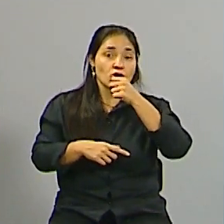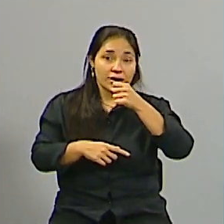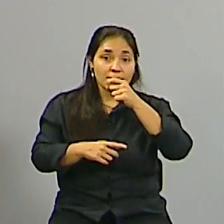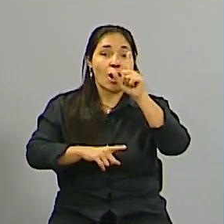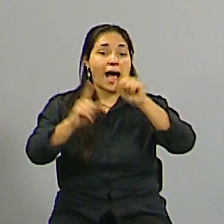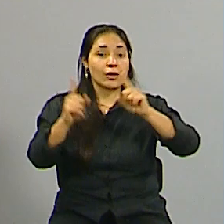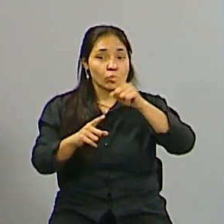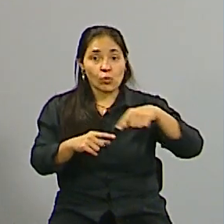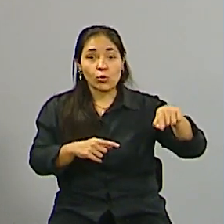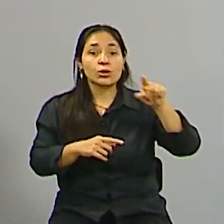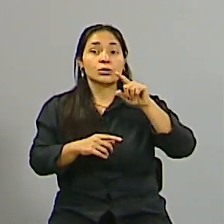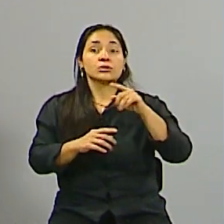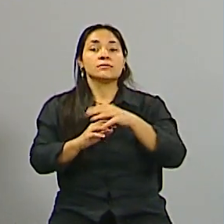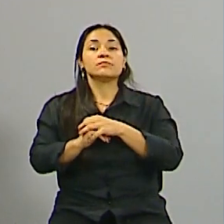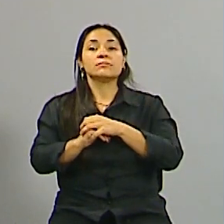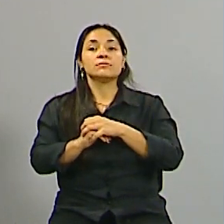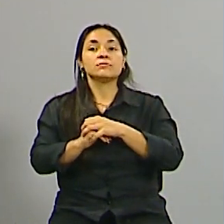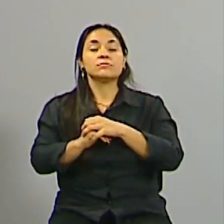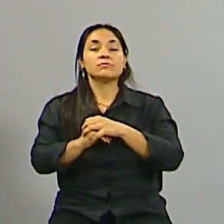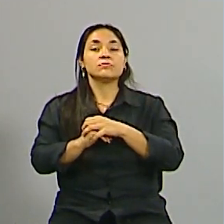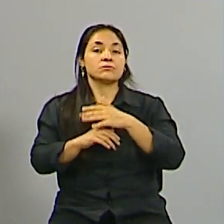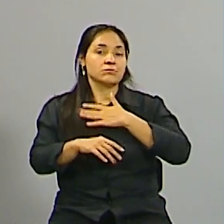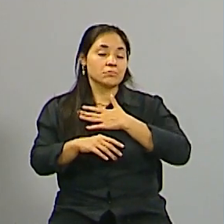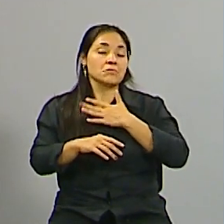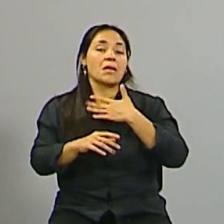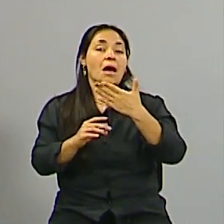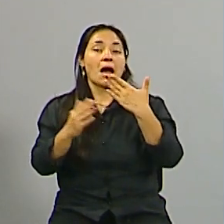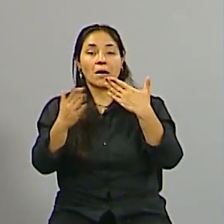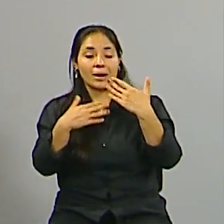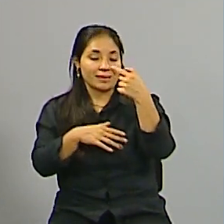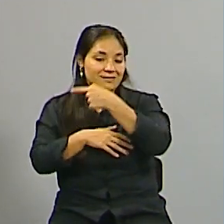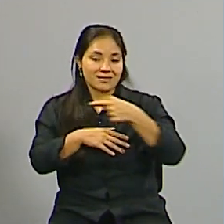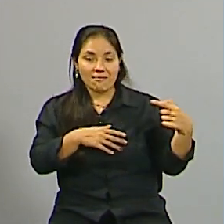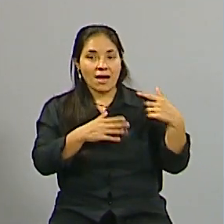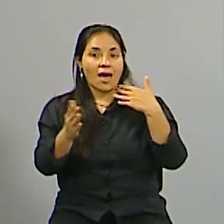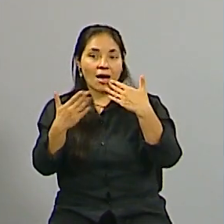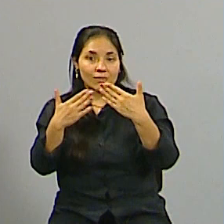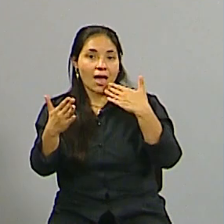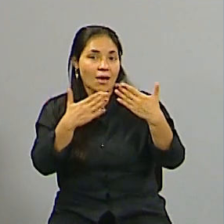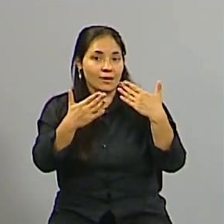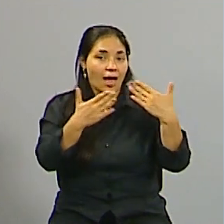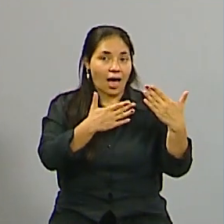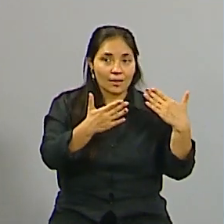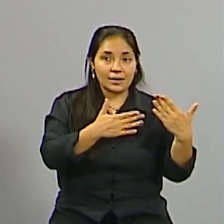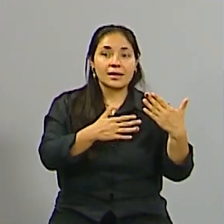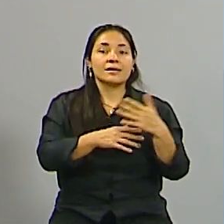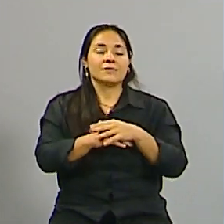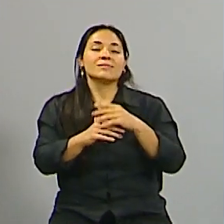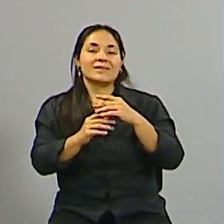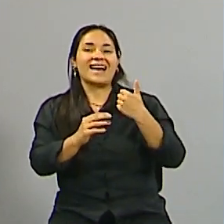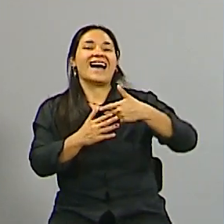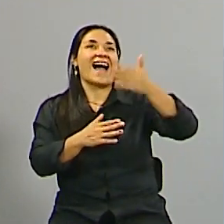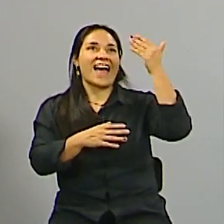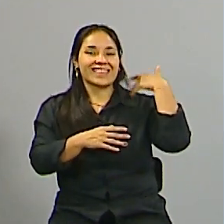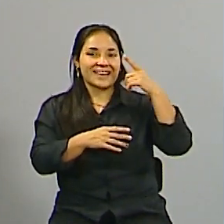periodistas puntuales, con el que he tenido el gusto de hablar en esta semana y un poco desquitarme todos los palos que tiraron